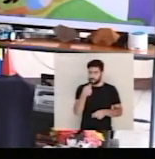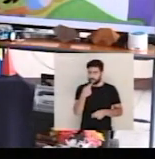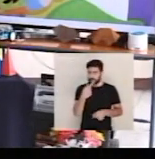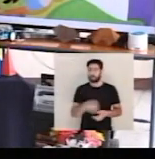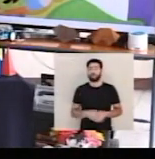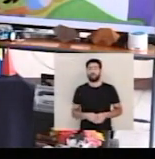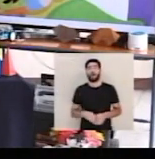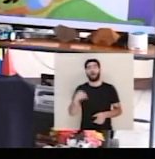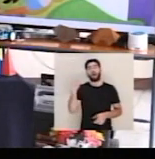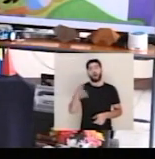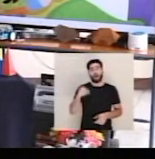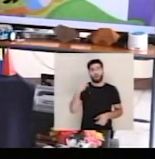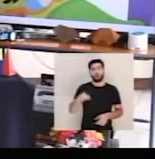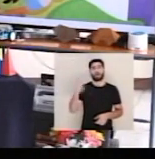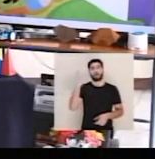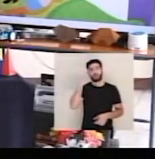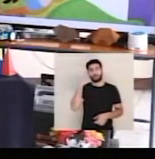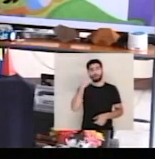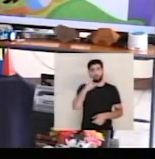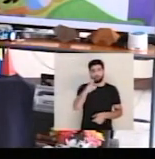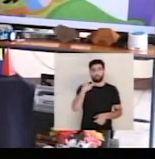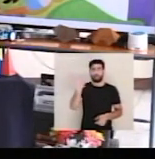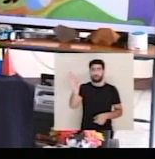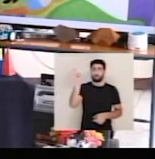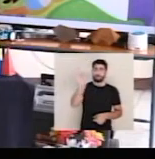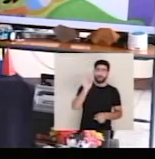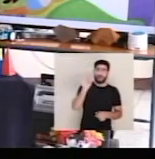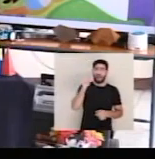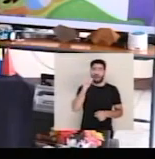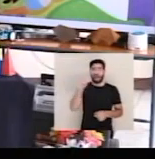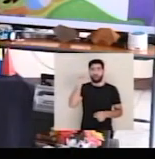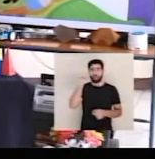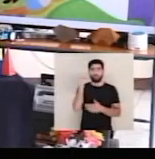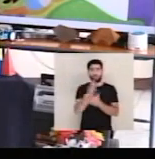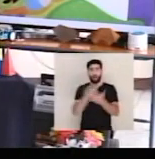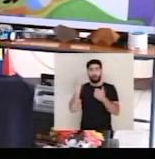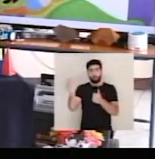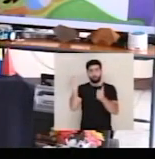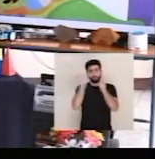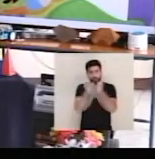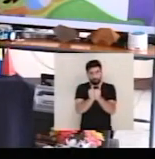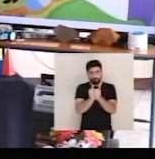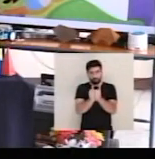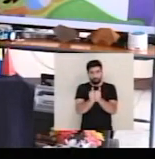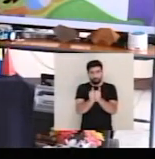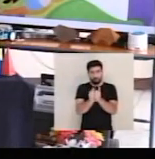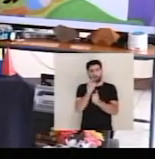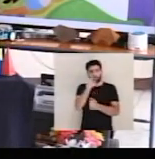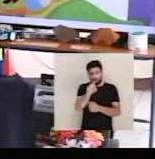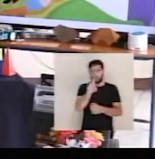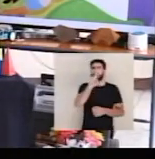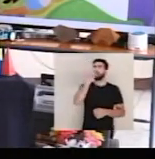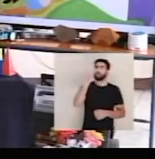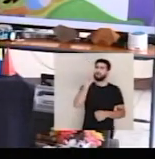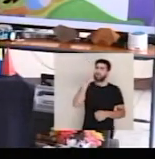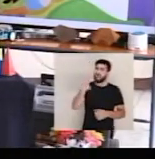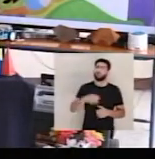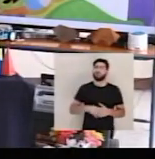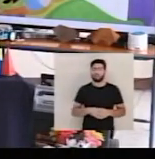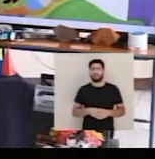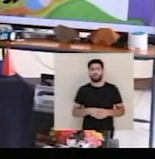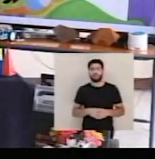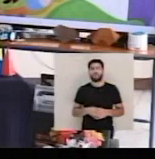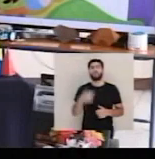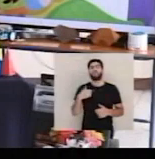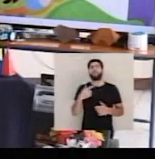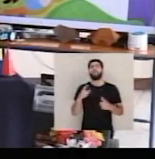bien. Ahora recuerda invitar a un adulto o a alguna persona en casa que esté contigo y preguntes